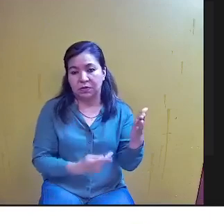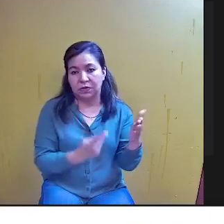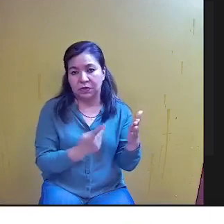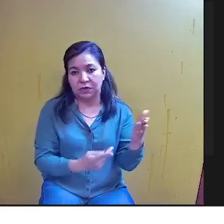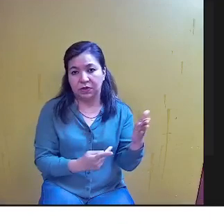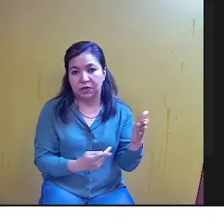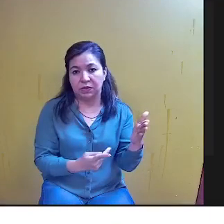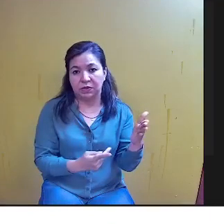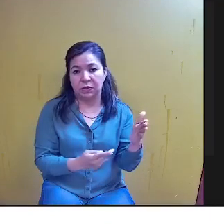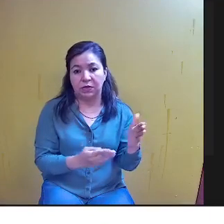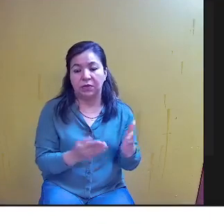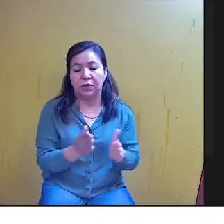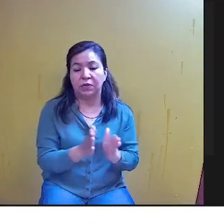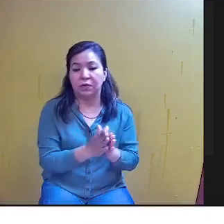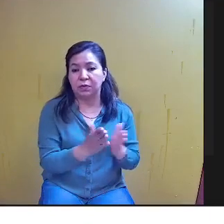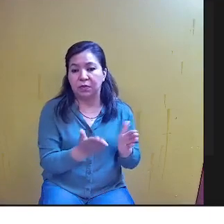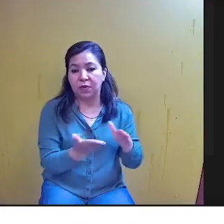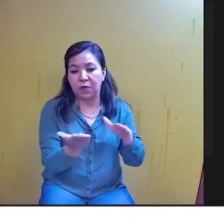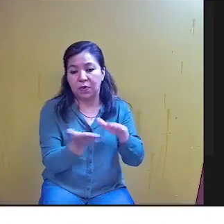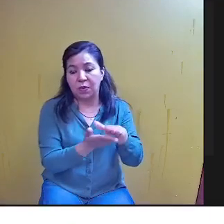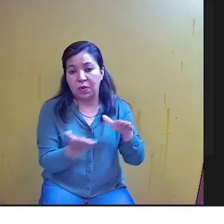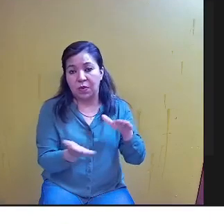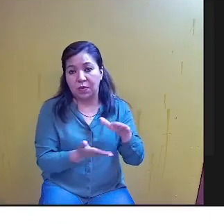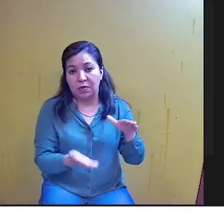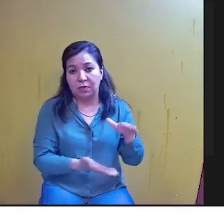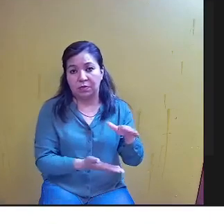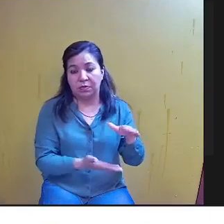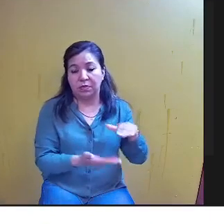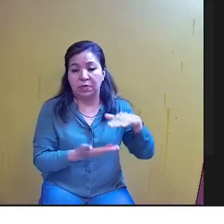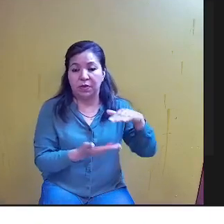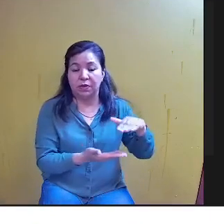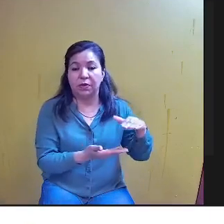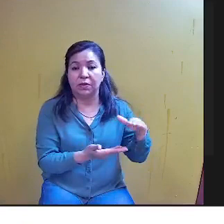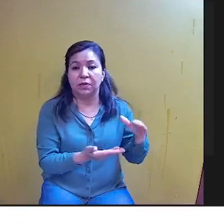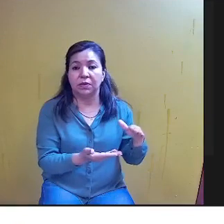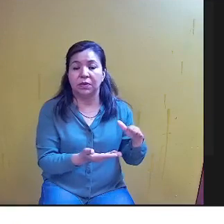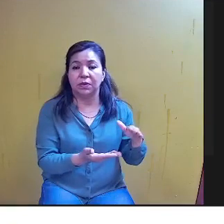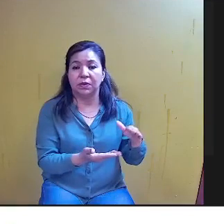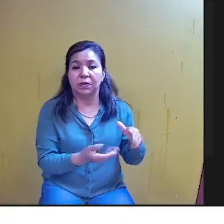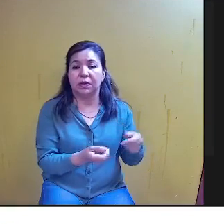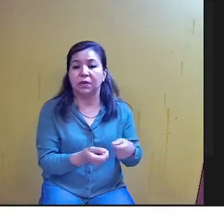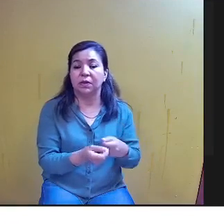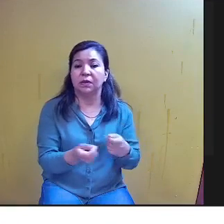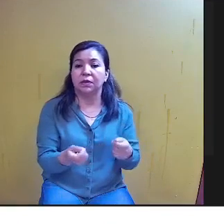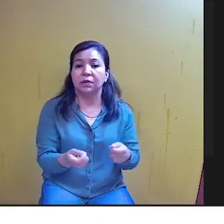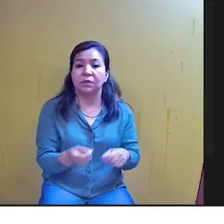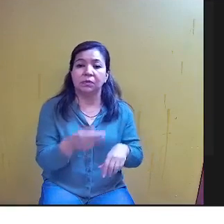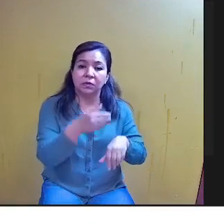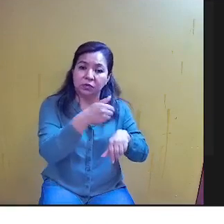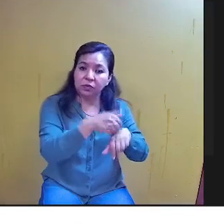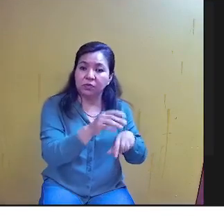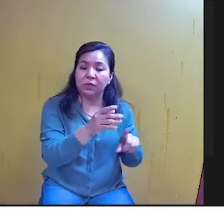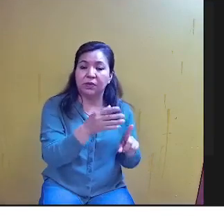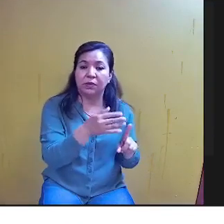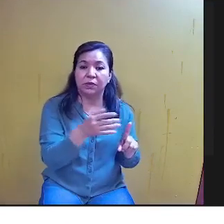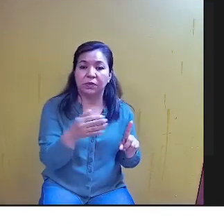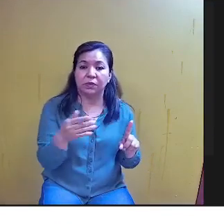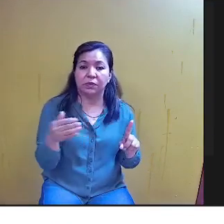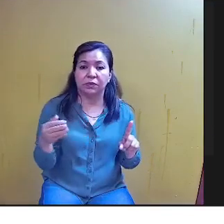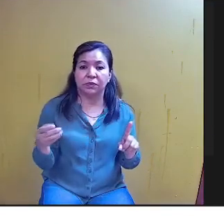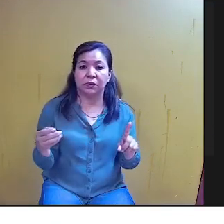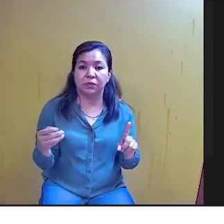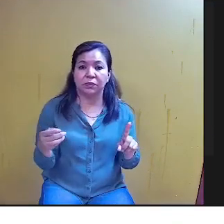sentencia en los expedientes TE/GEC/76/2023, GEC 77 diagonal 2023,